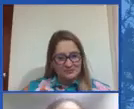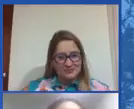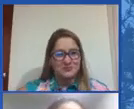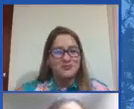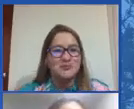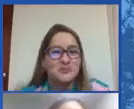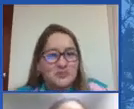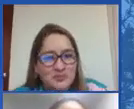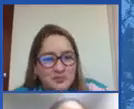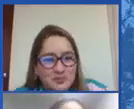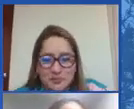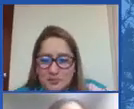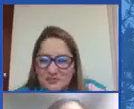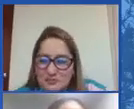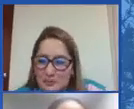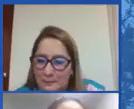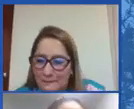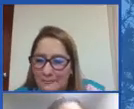estás?